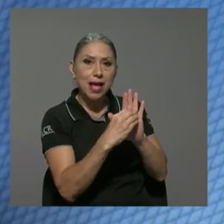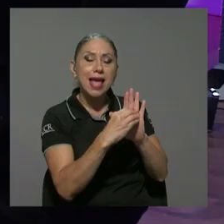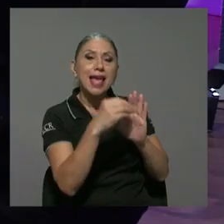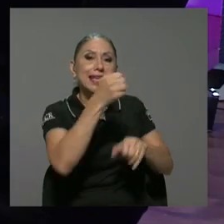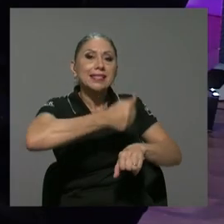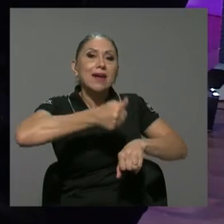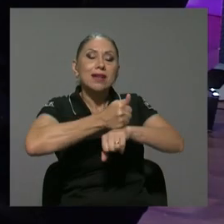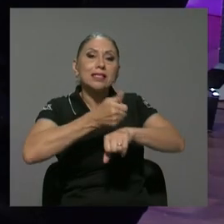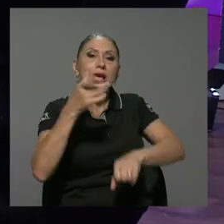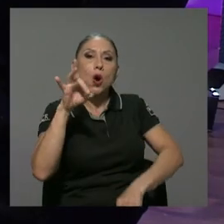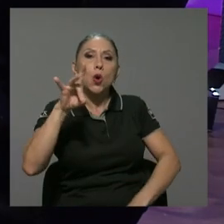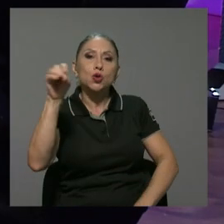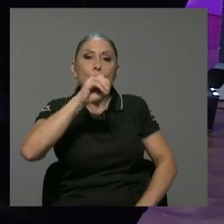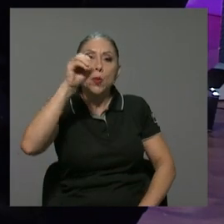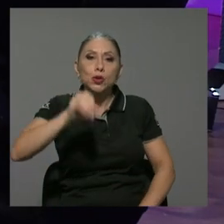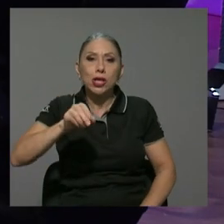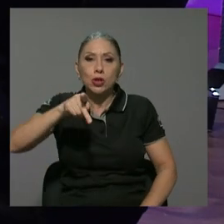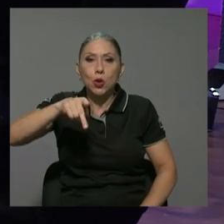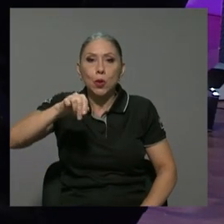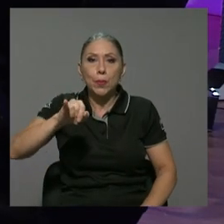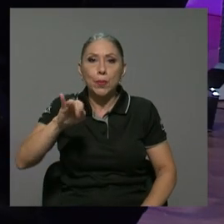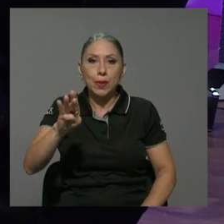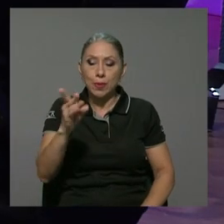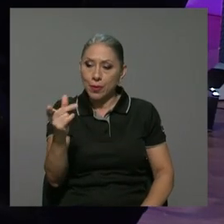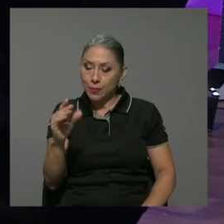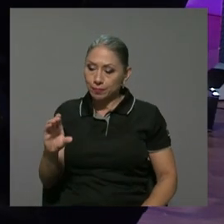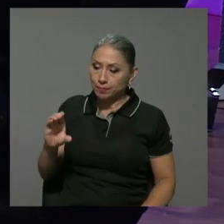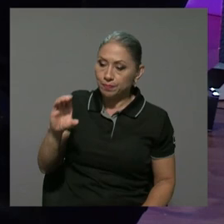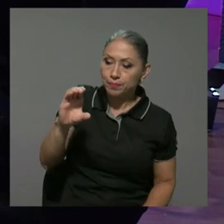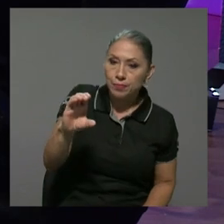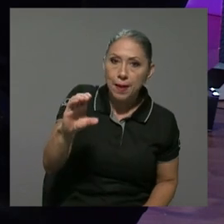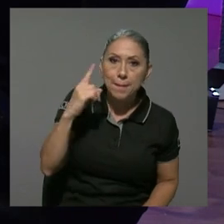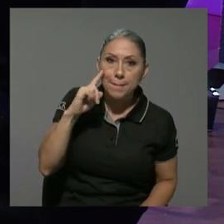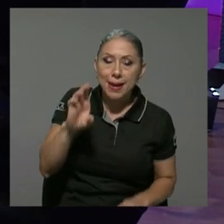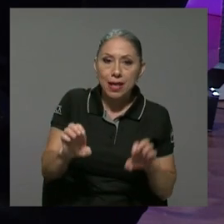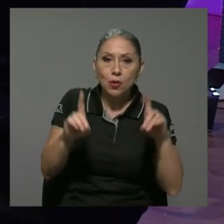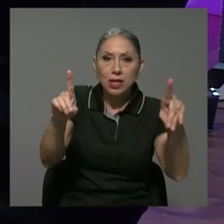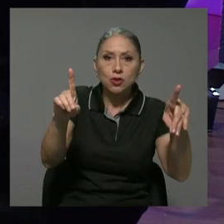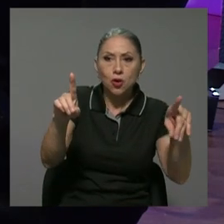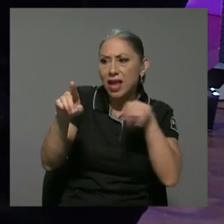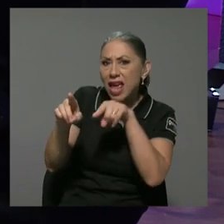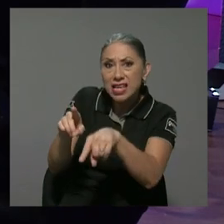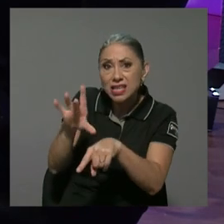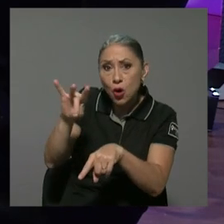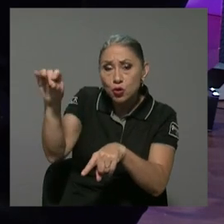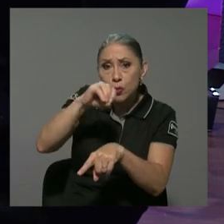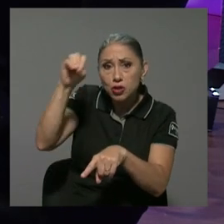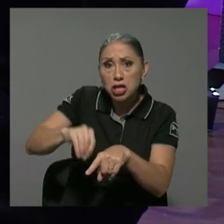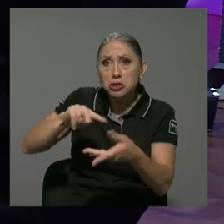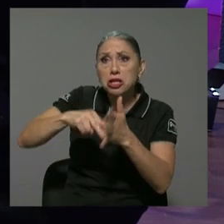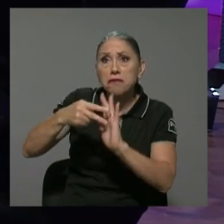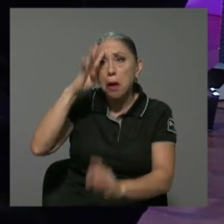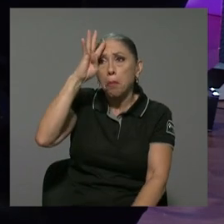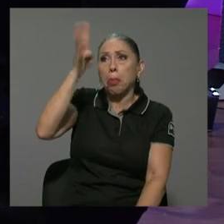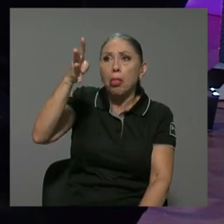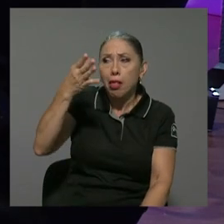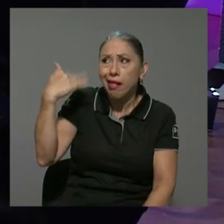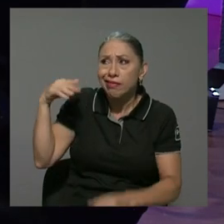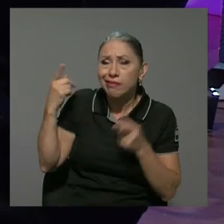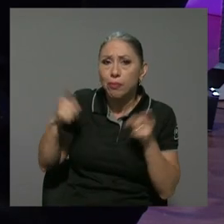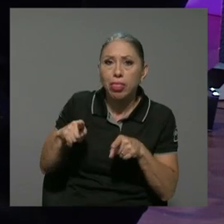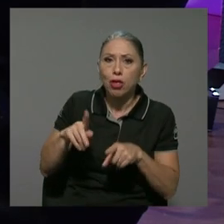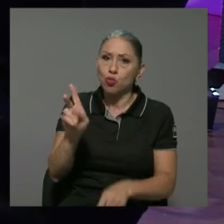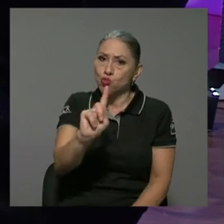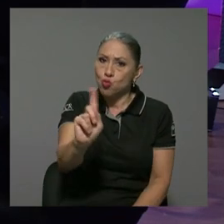a la educación. Ese 8% no salió de una ocurrencia en un momento dado en nuestro país. Fue una